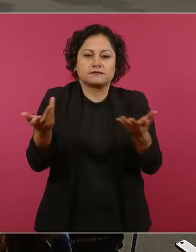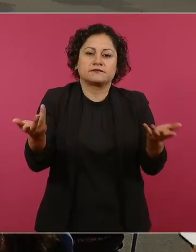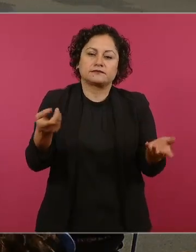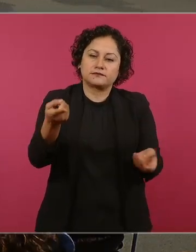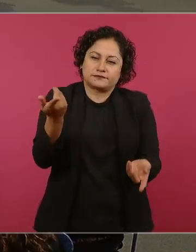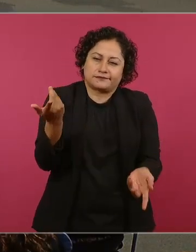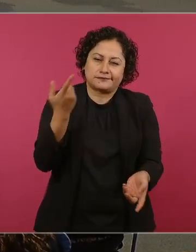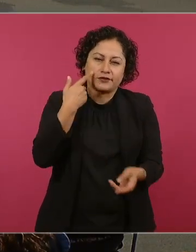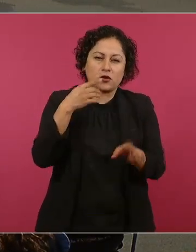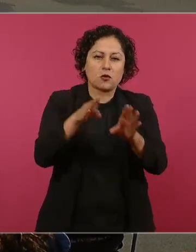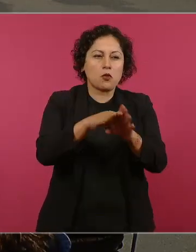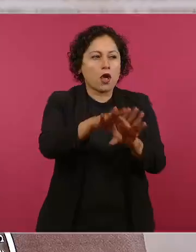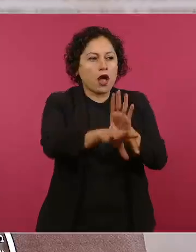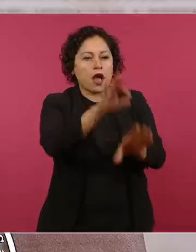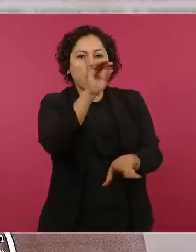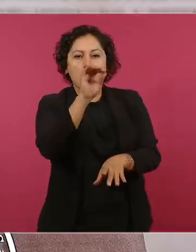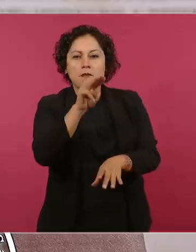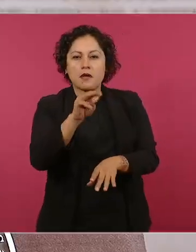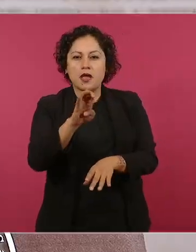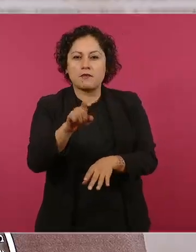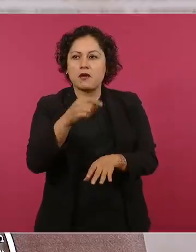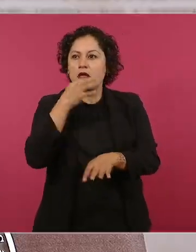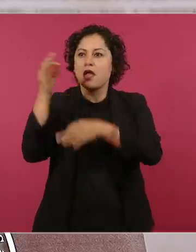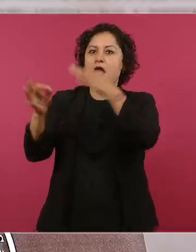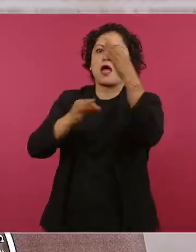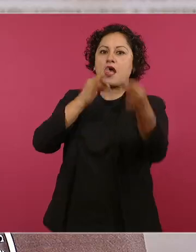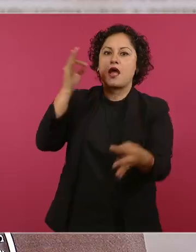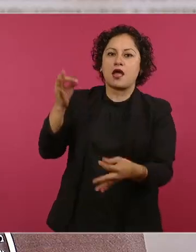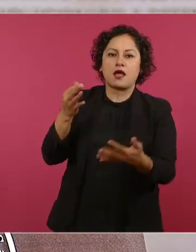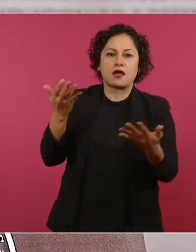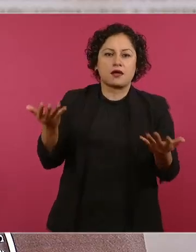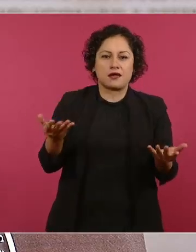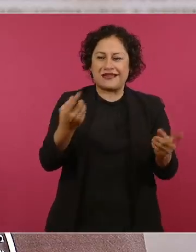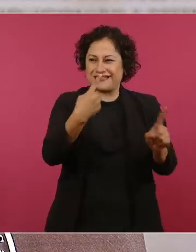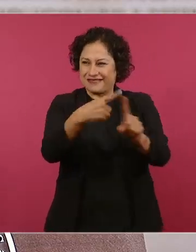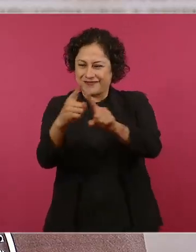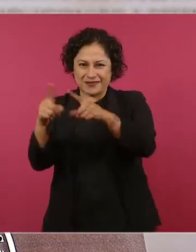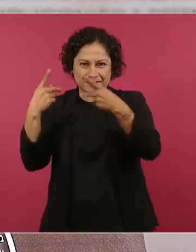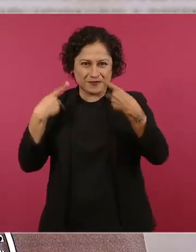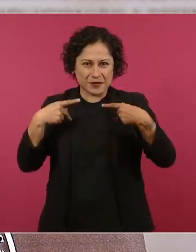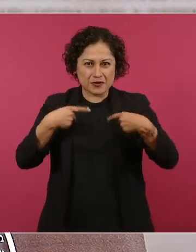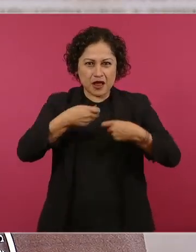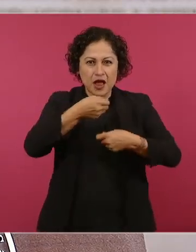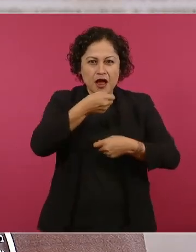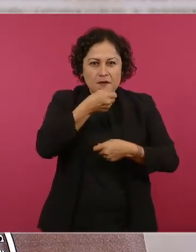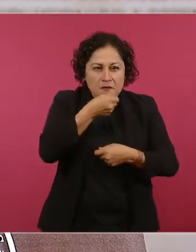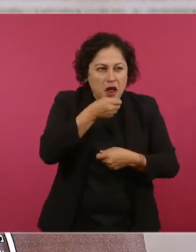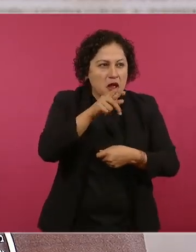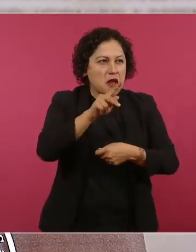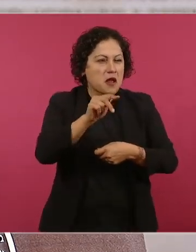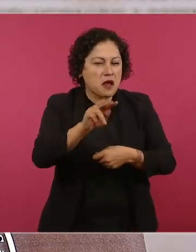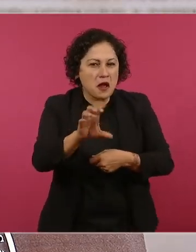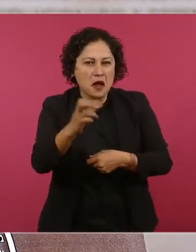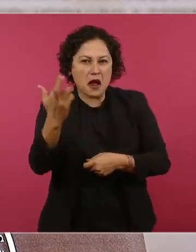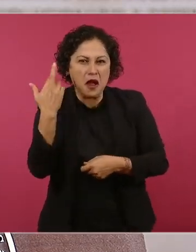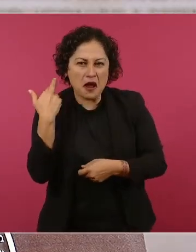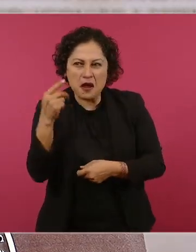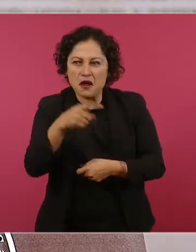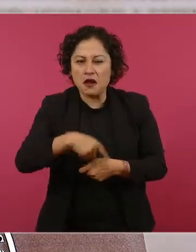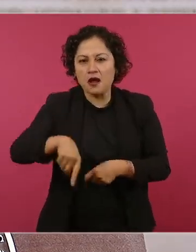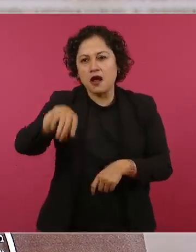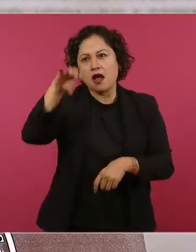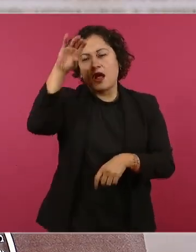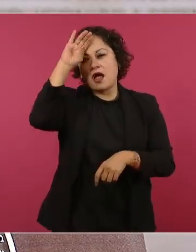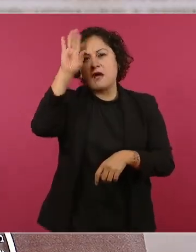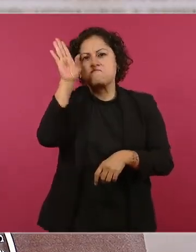de radio, televisión y en redes sociales se han escandalizado y se han rasgado las vestiduras por una camiseta